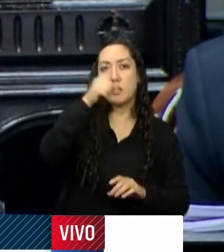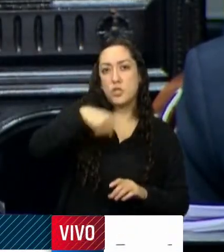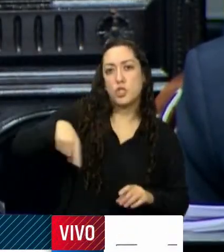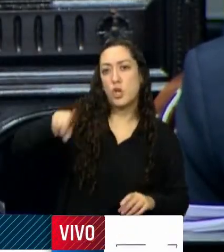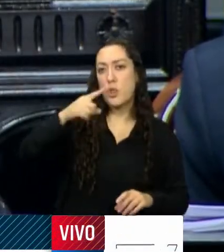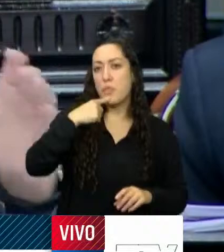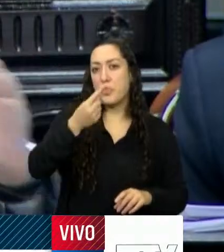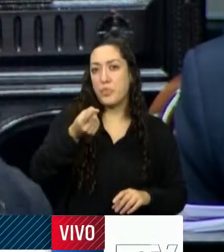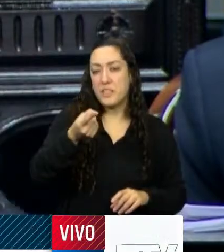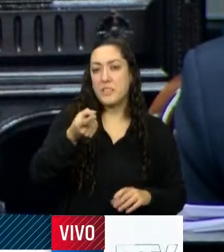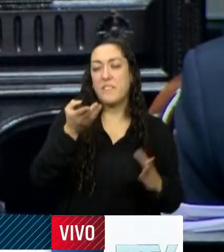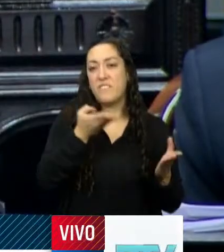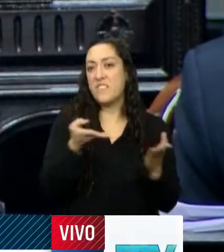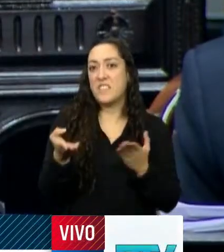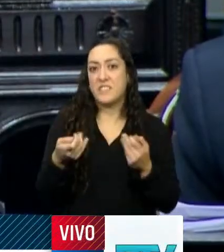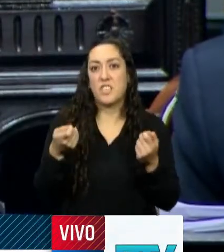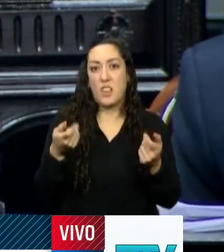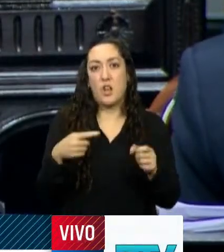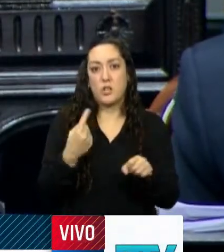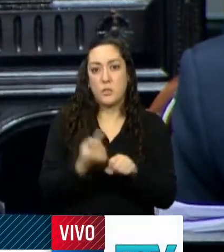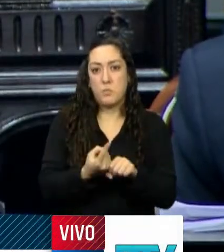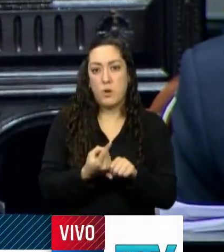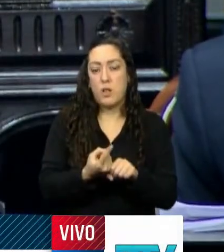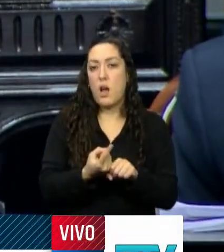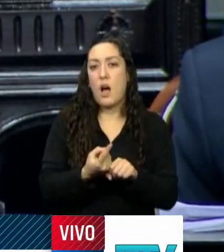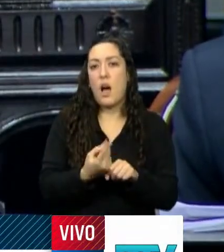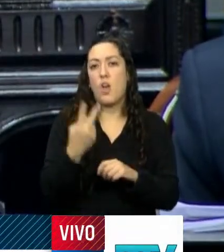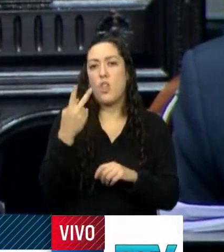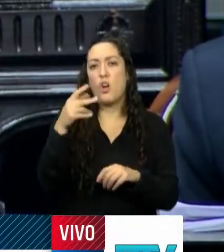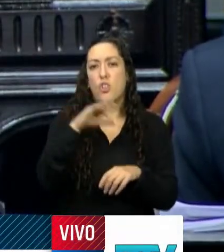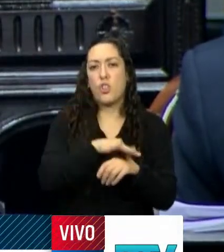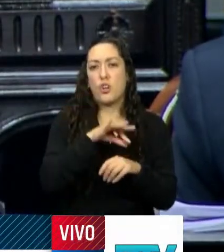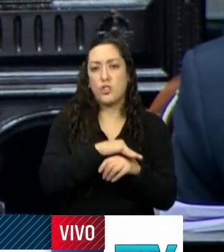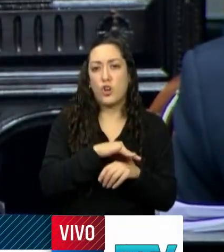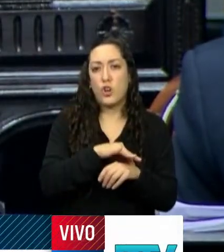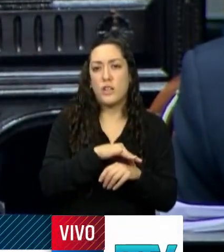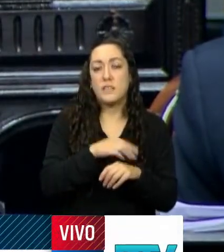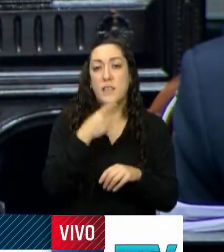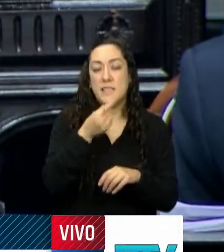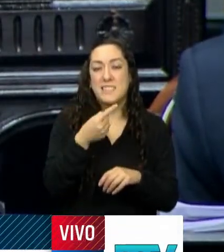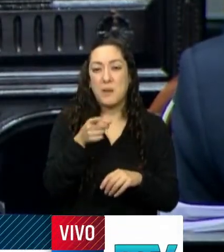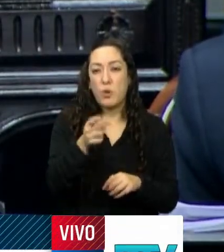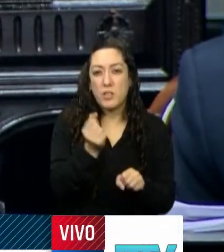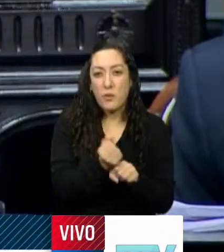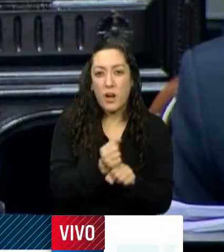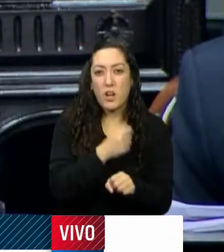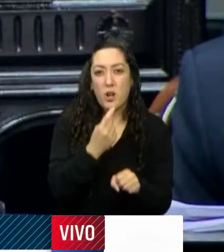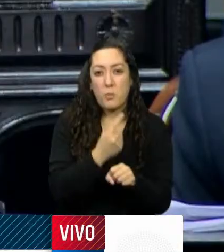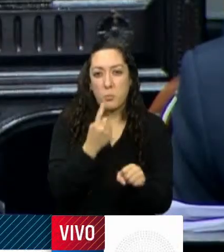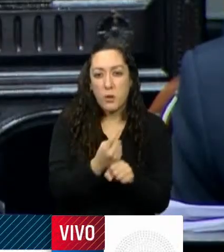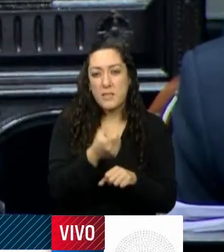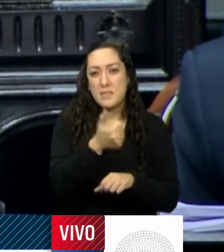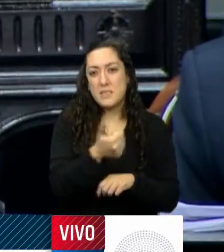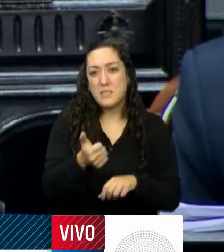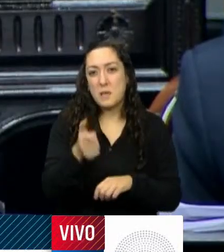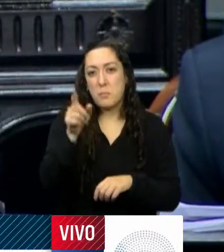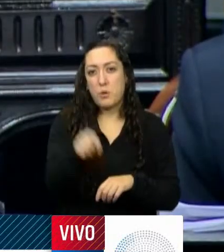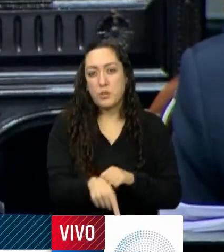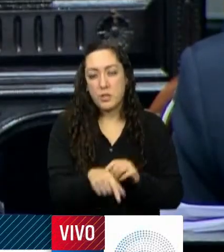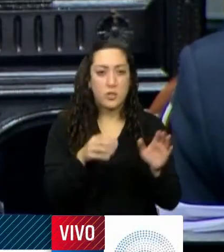como no te puedo dar estos beneficios, te voy a conseguir 2 médicos que te van a declarar incapaz, vas a tener más del